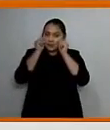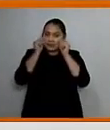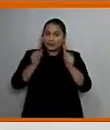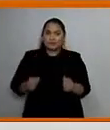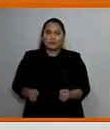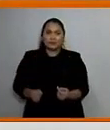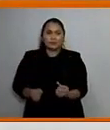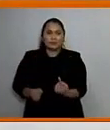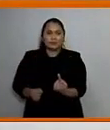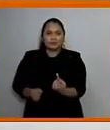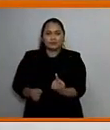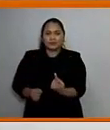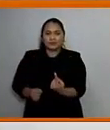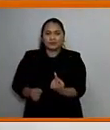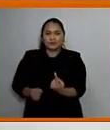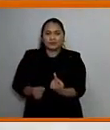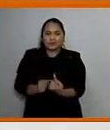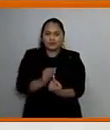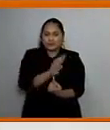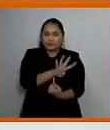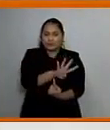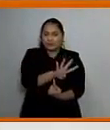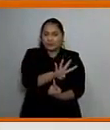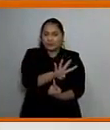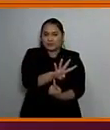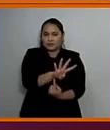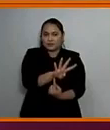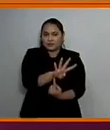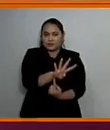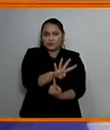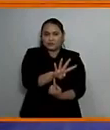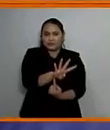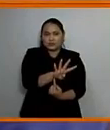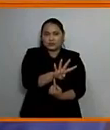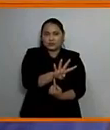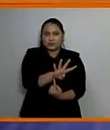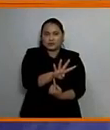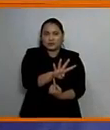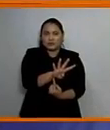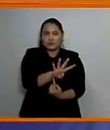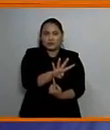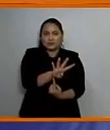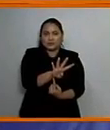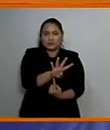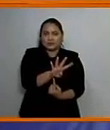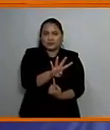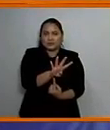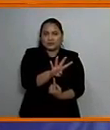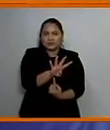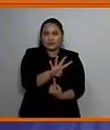atentos michelle 4 el segundo dígito